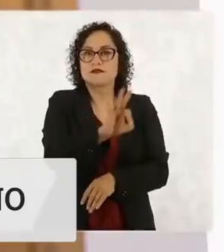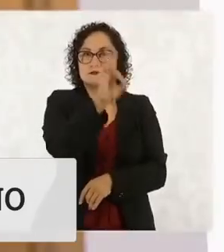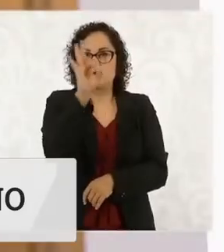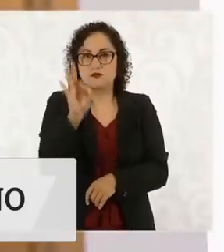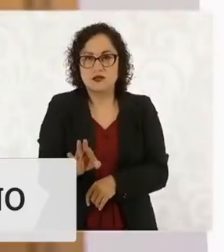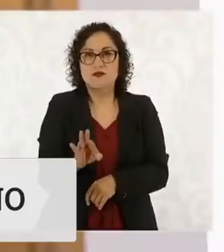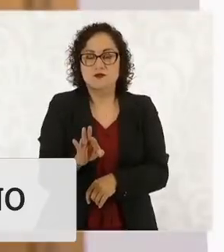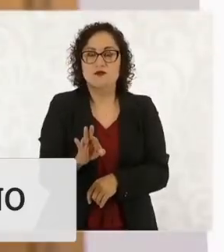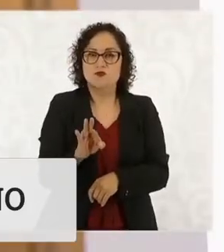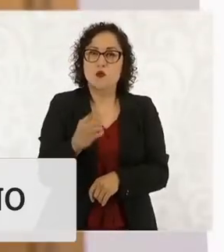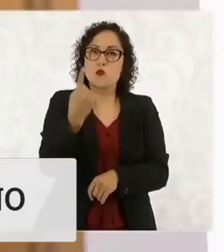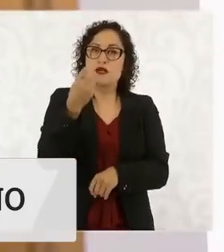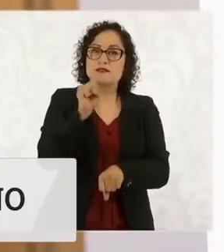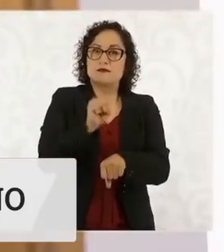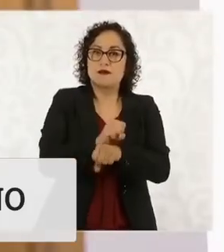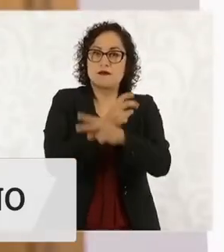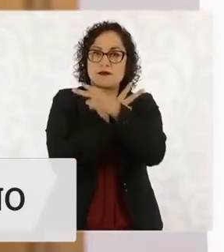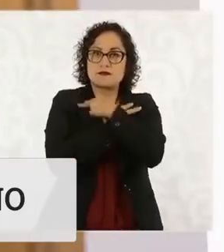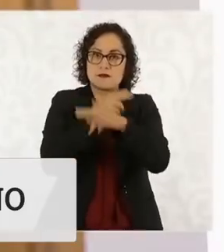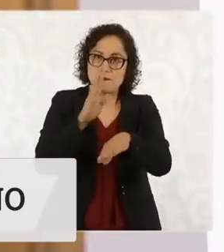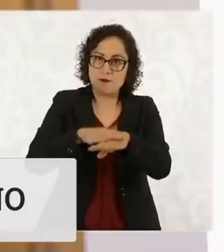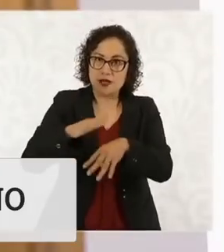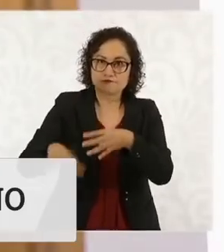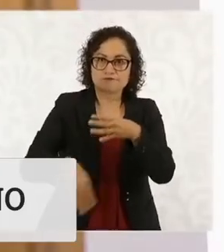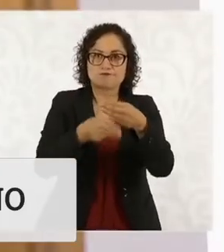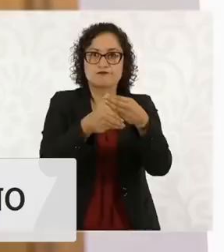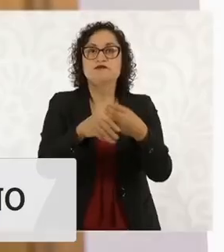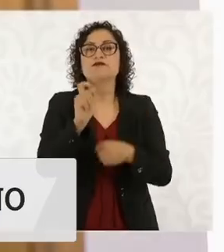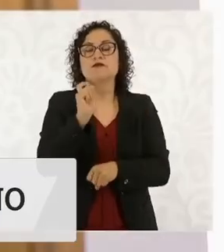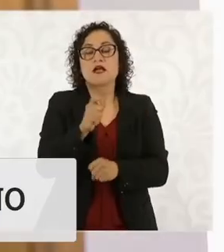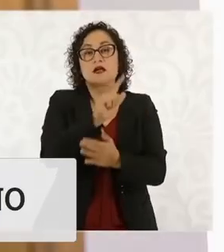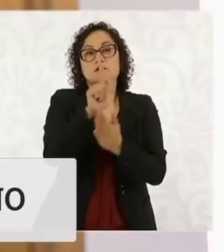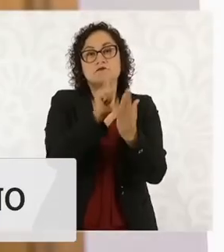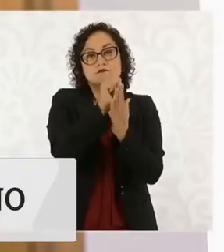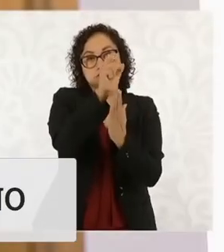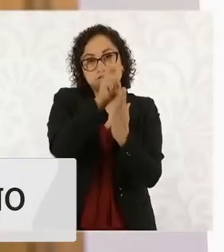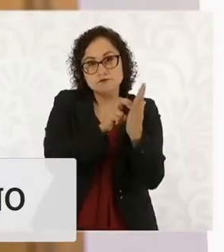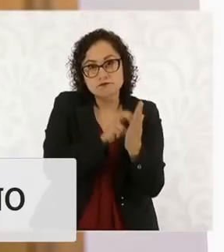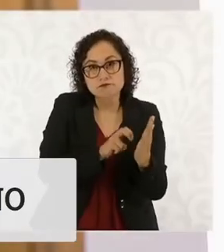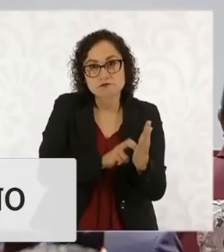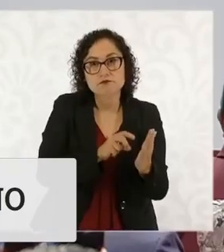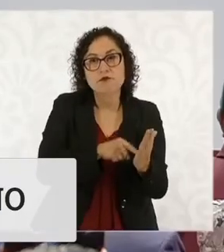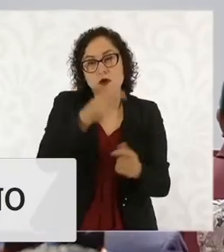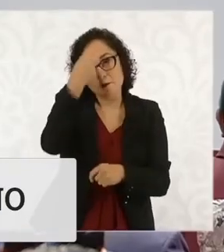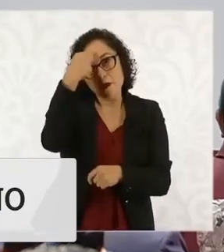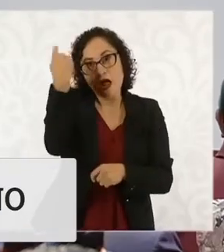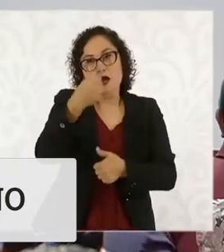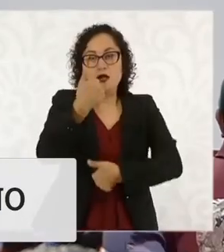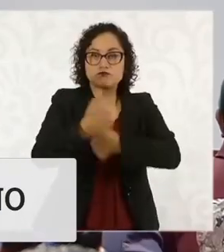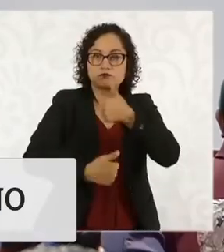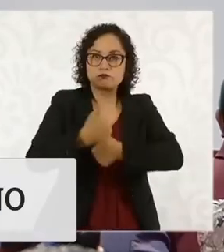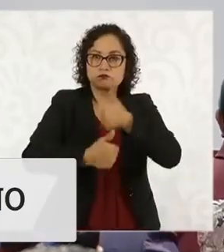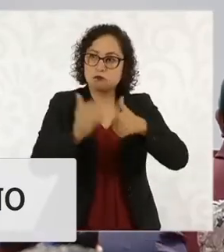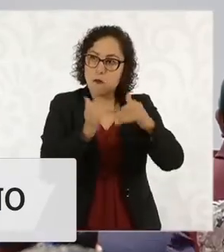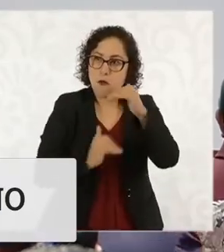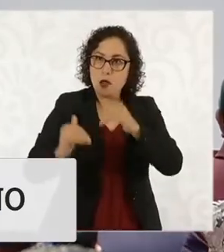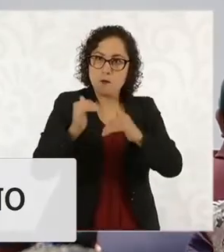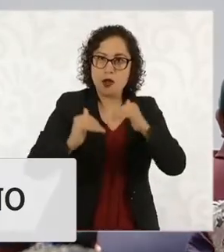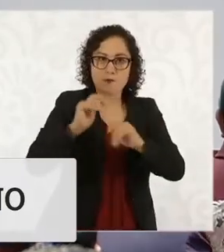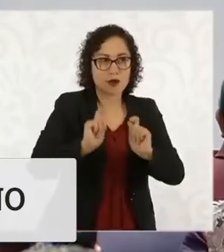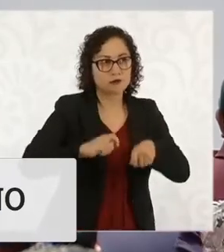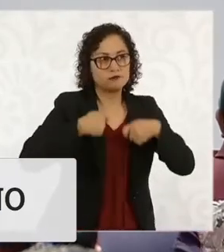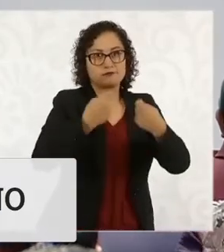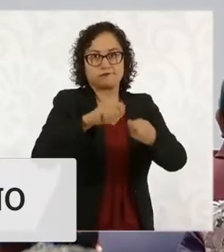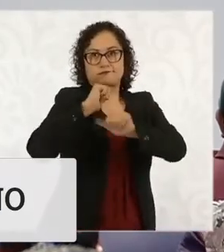semana adicional de vacaciones y reformas a la unidad del sistema para la carrera de maestras y maestros